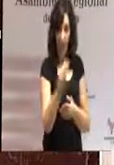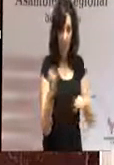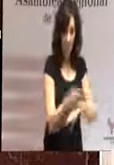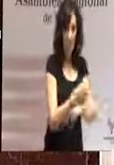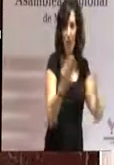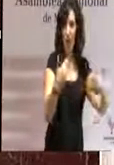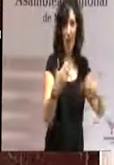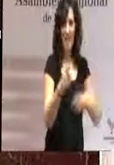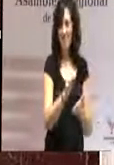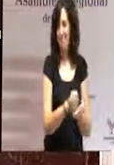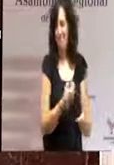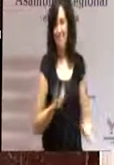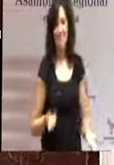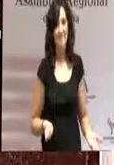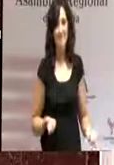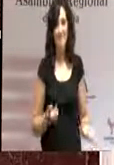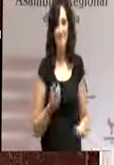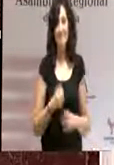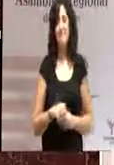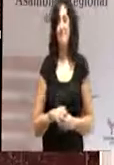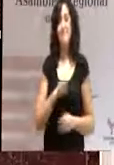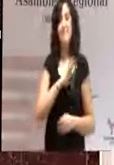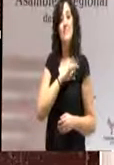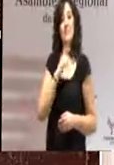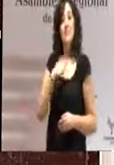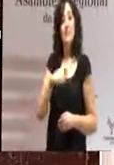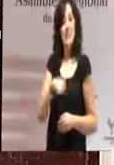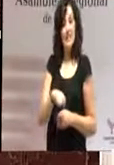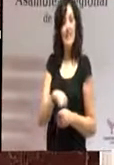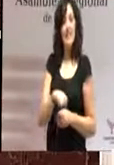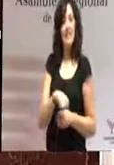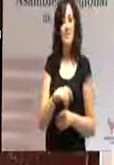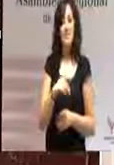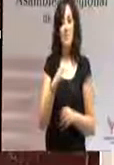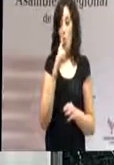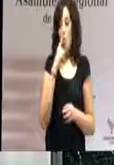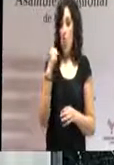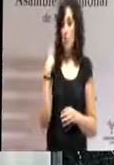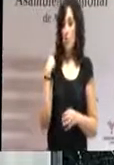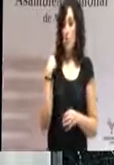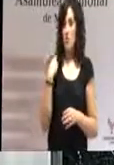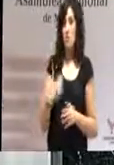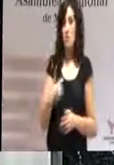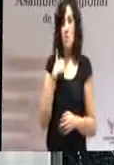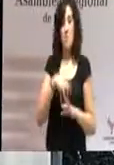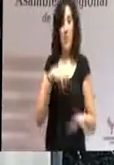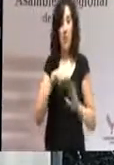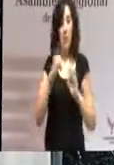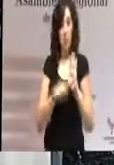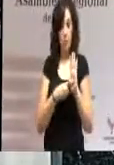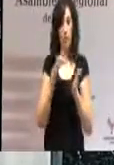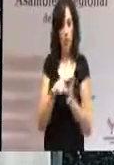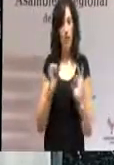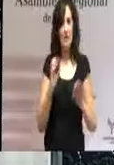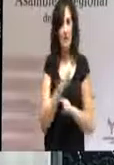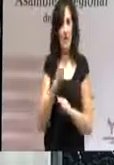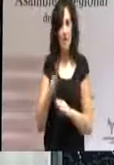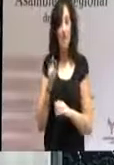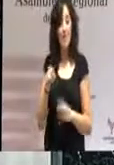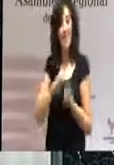Señor presidente, hace un año que el Partido Popular perdió la mayoría absoluta y con ello cambiaron la